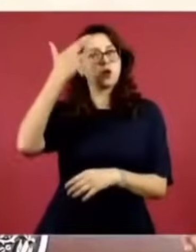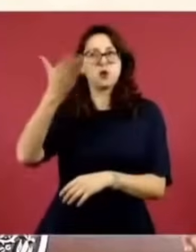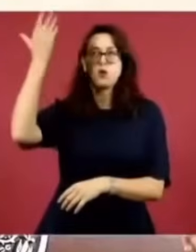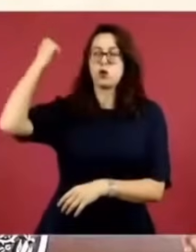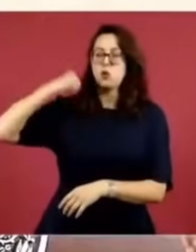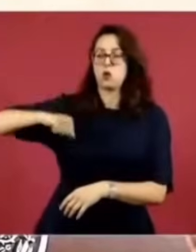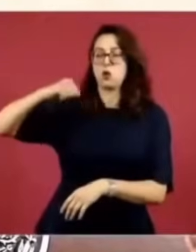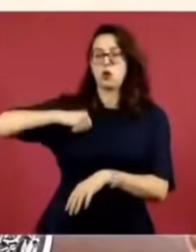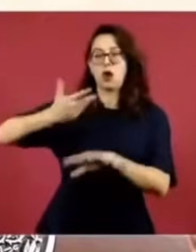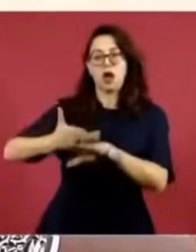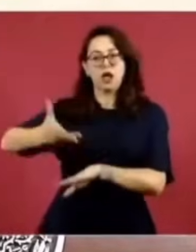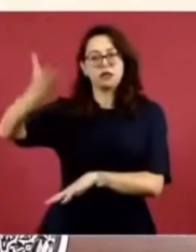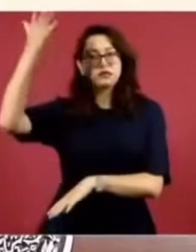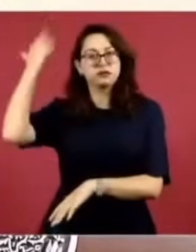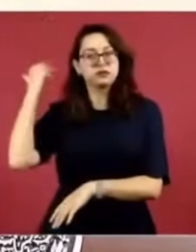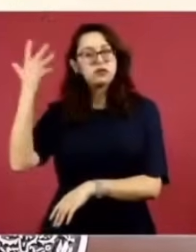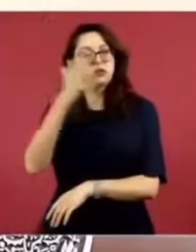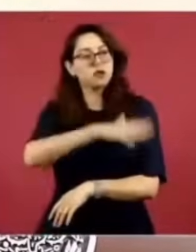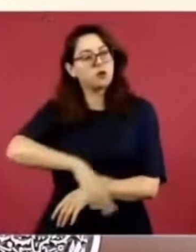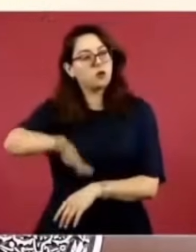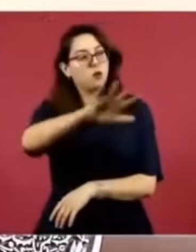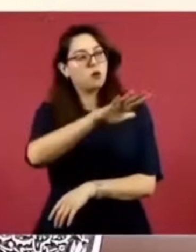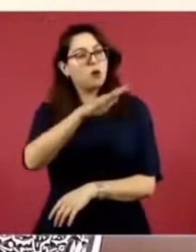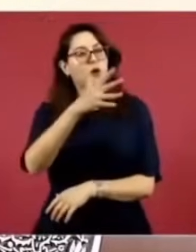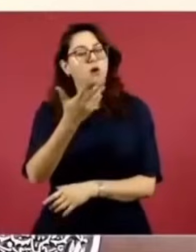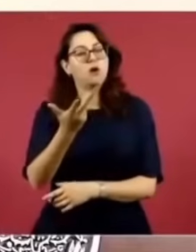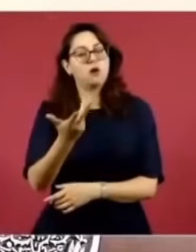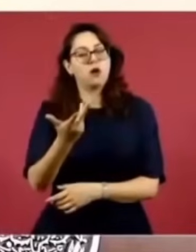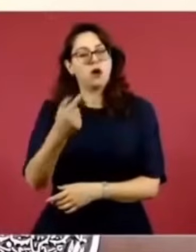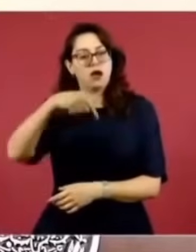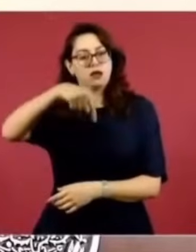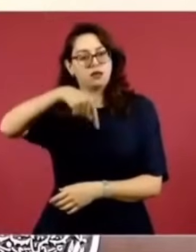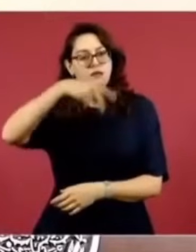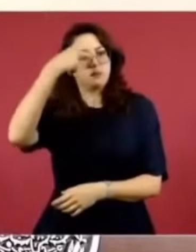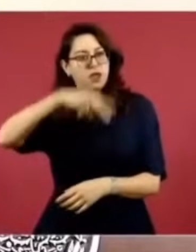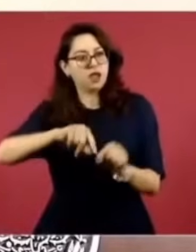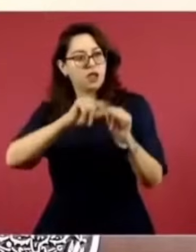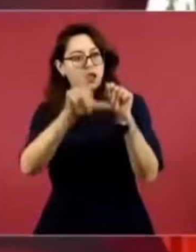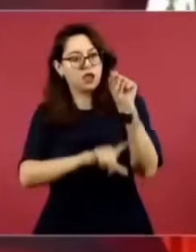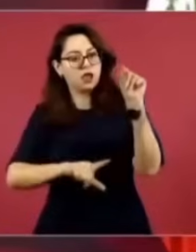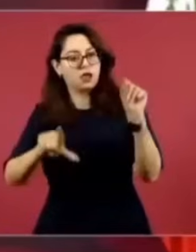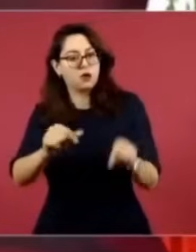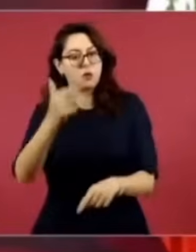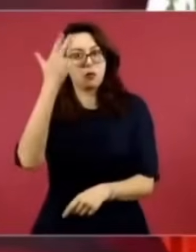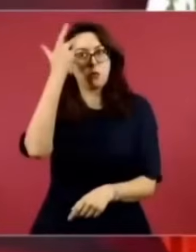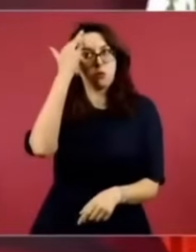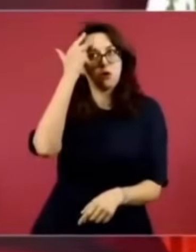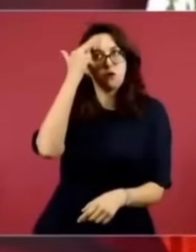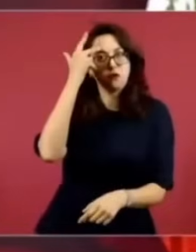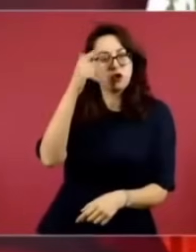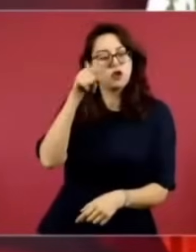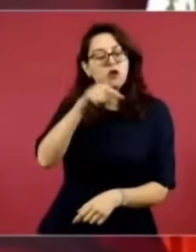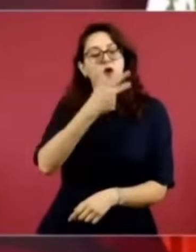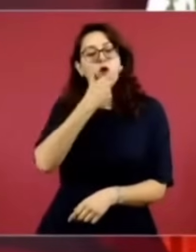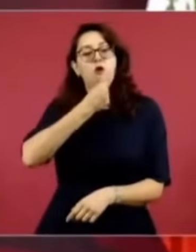que si ya estaba el pueblo de México preparado para la democracia. Eso le pregunto.